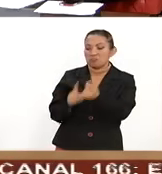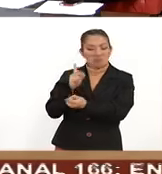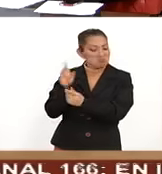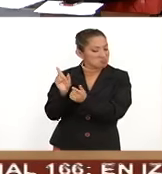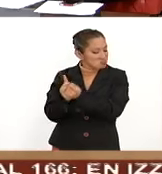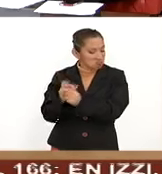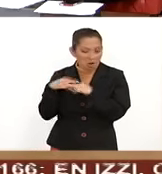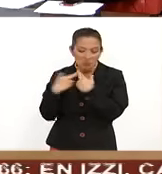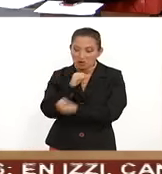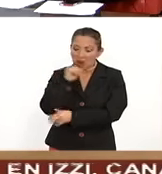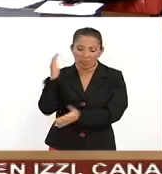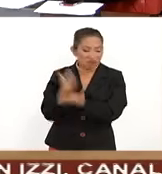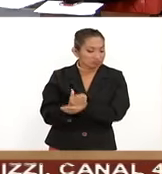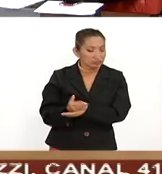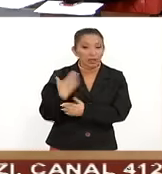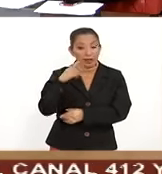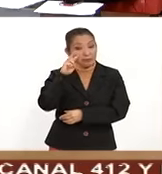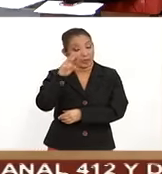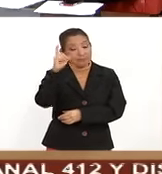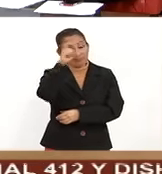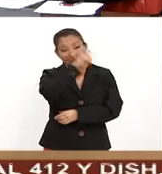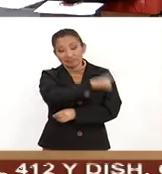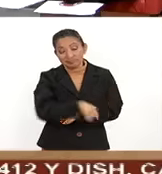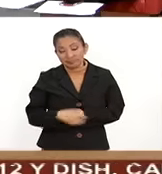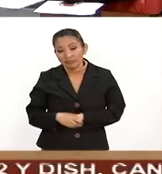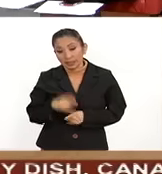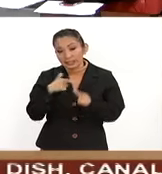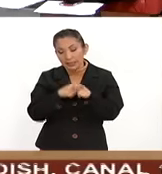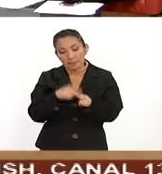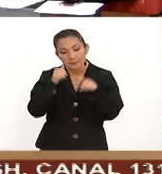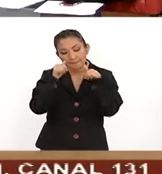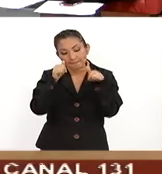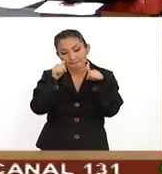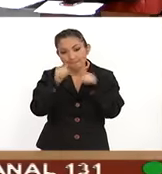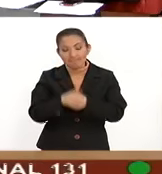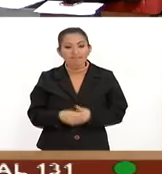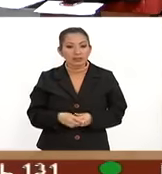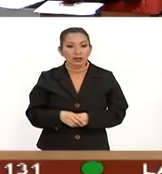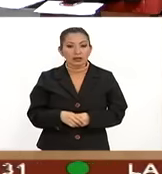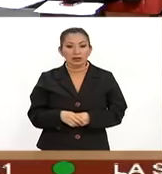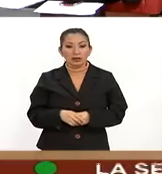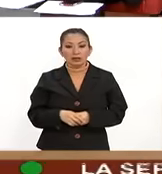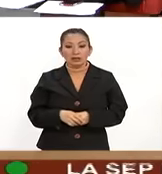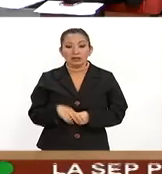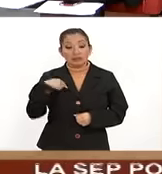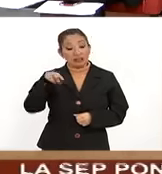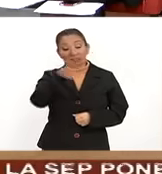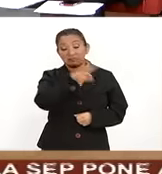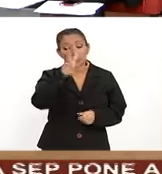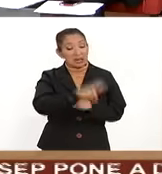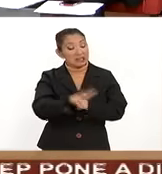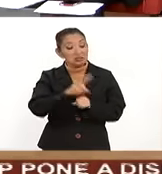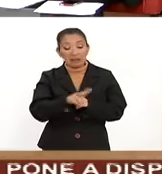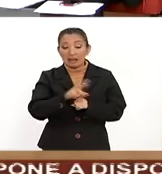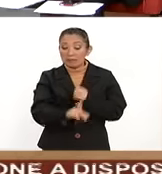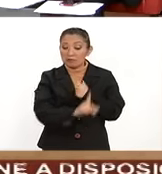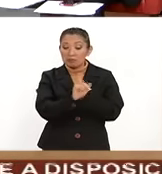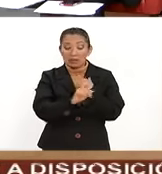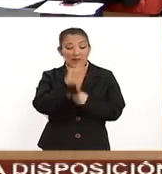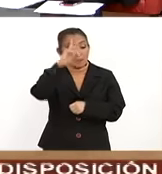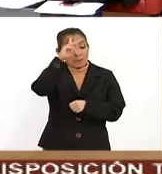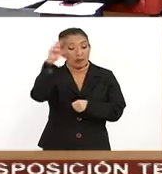participar, claro. Entonces sin duda tendremos un panorama muy complejo que estaremos siguiendo con mucha atención. Está lloviendo sobre mojado en Venezuela, ojalá que